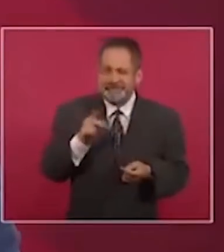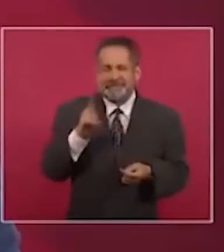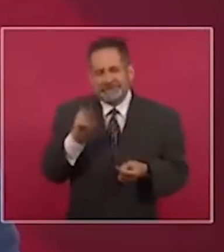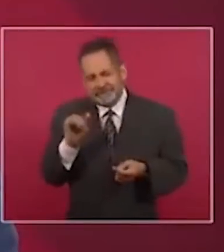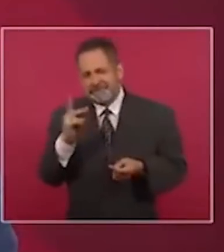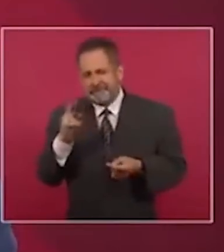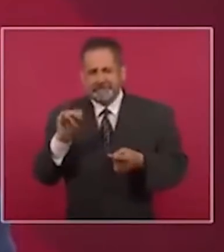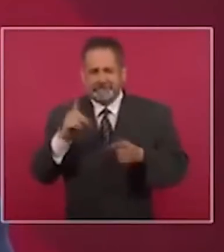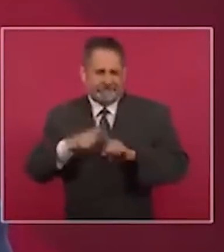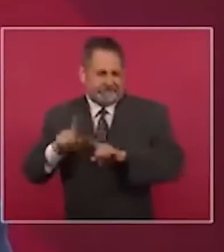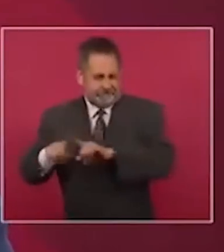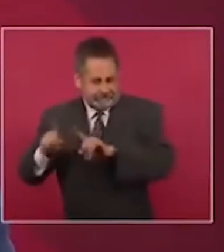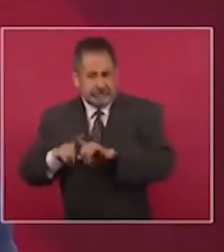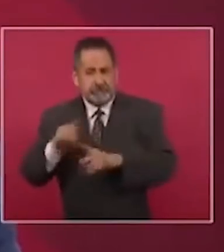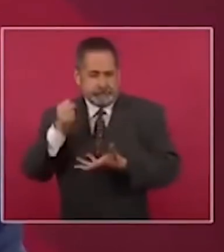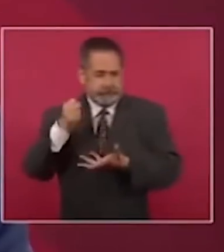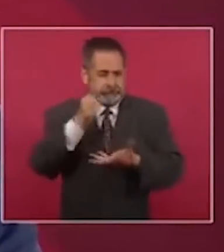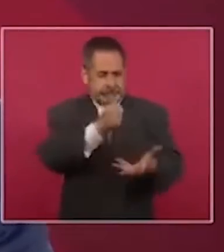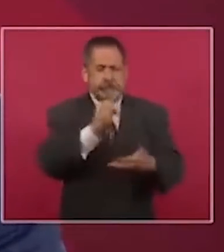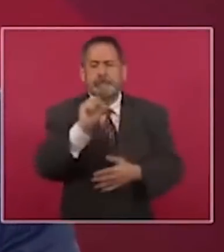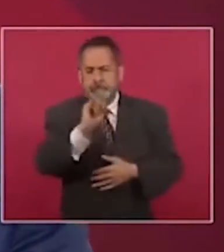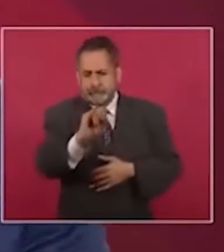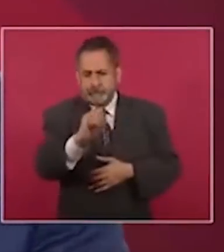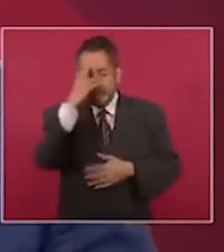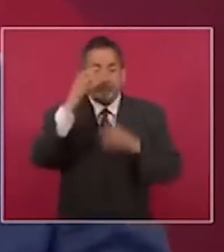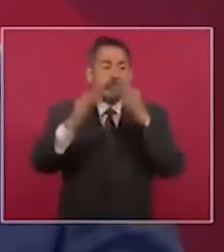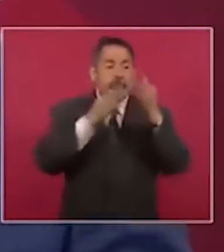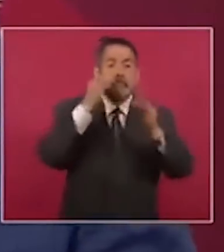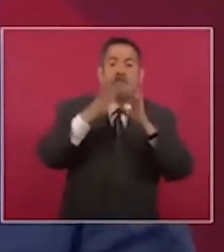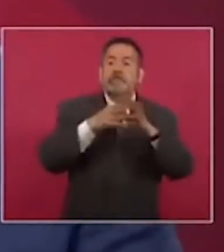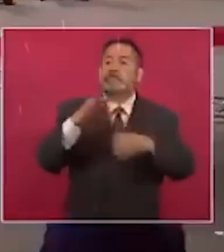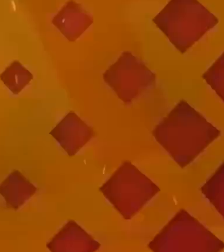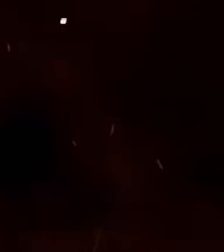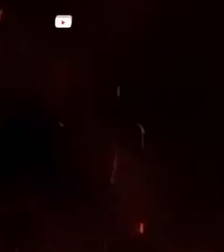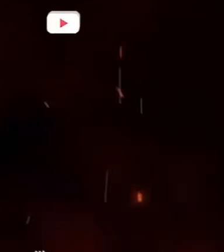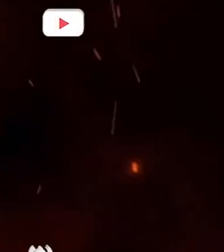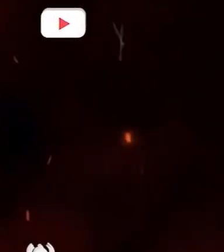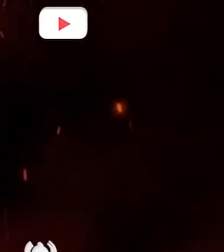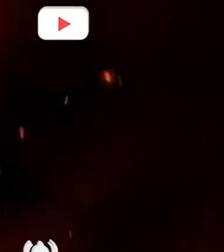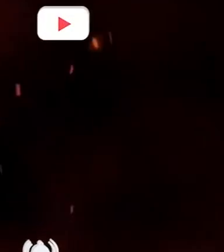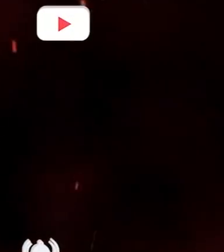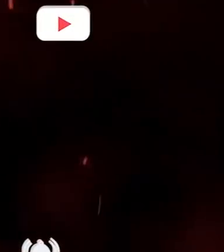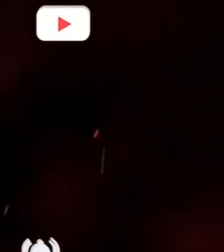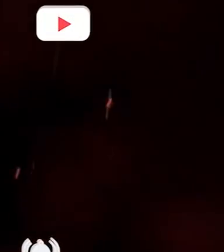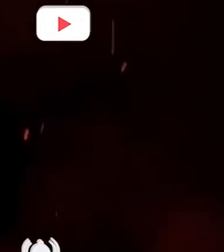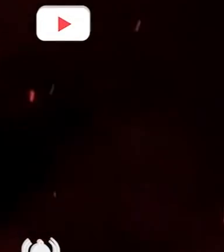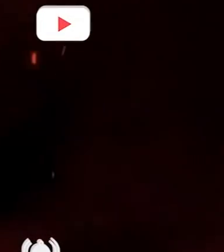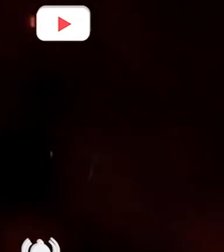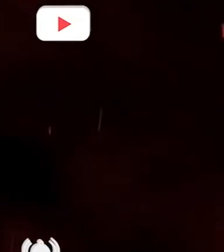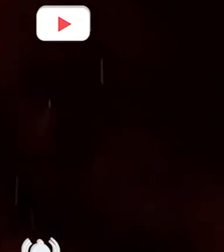electorales. ¿Qué van a hacer? ¿Qué va a pasar? ¡Hola!